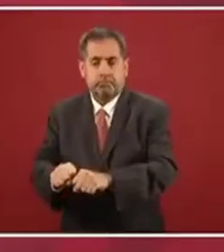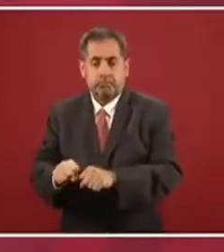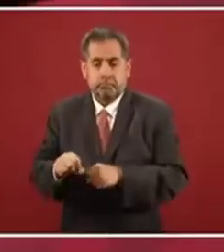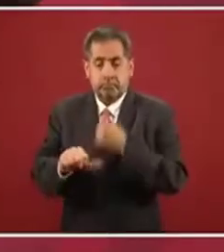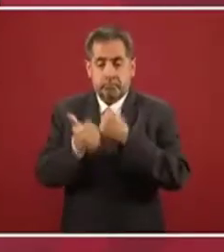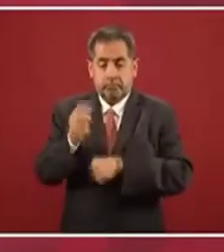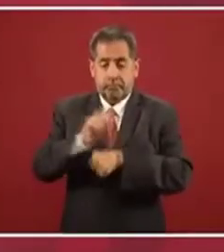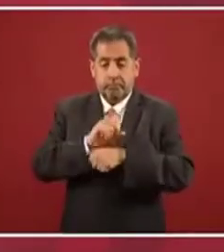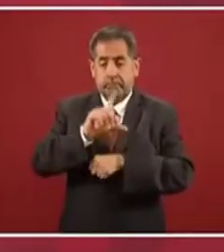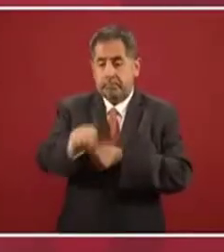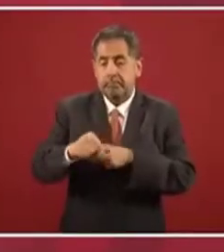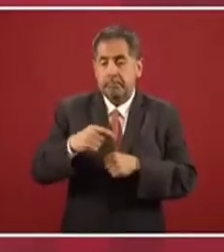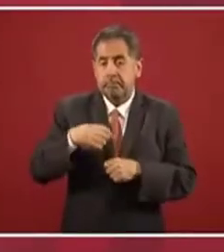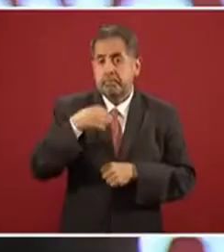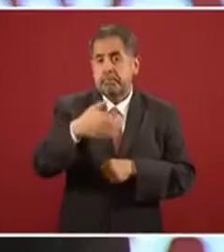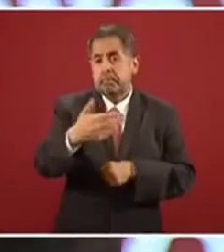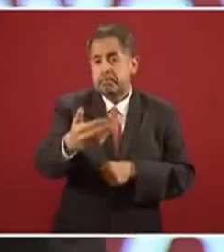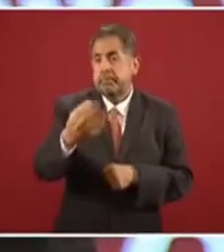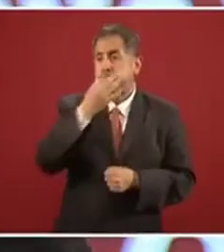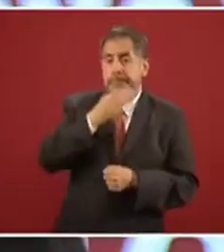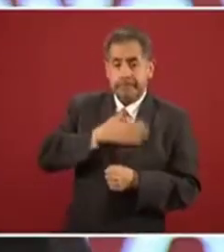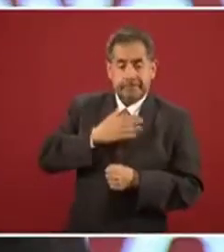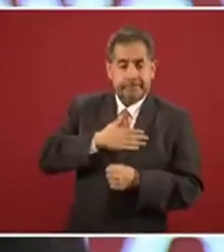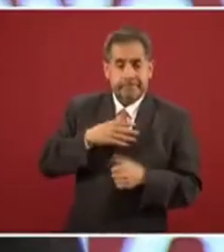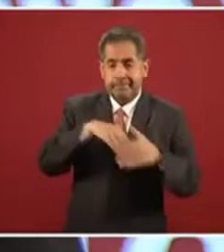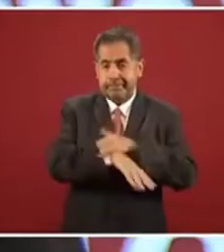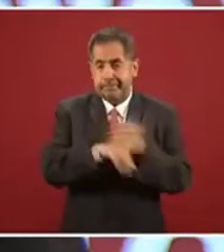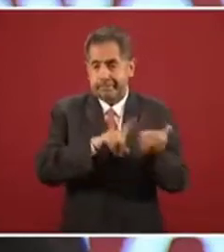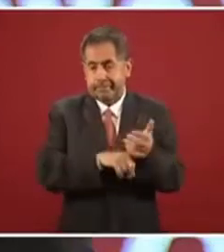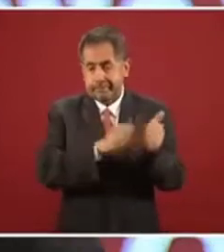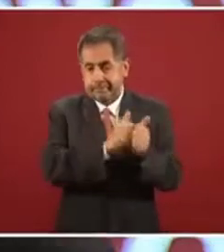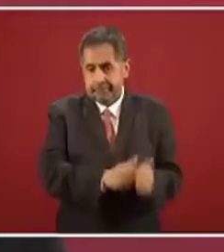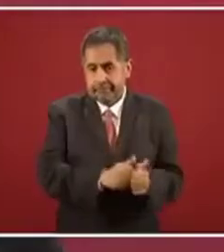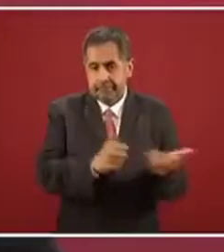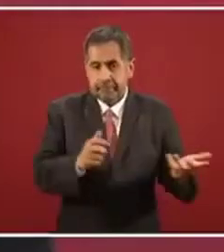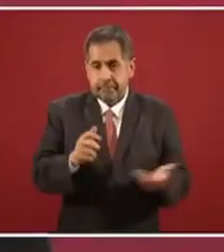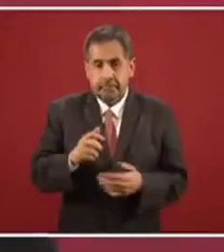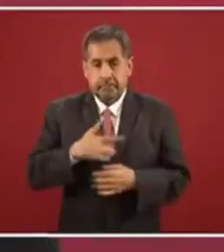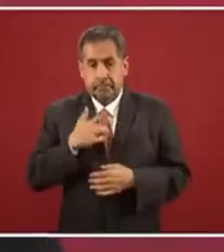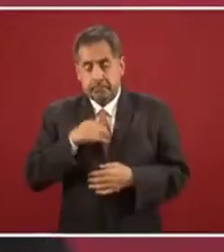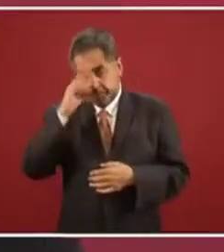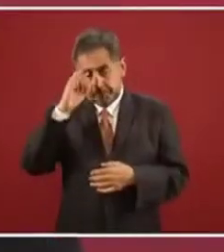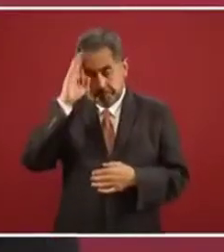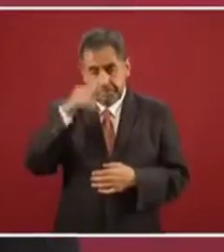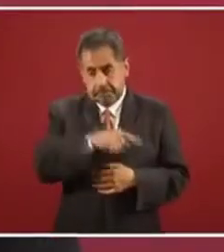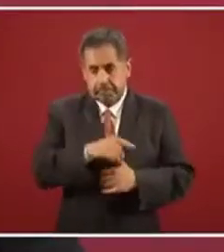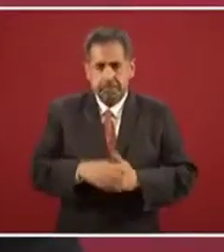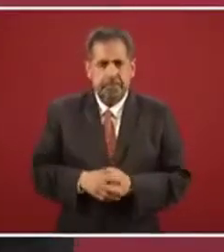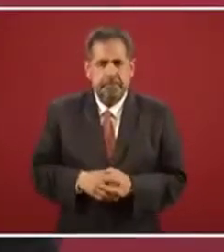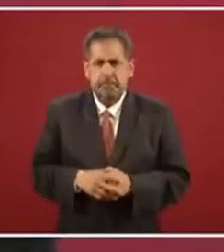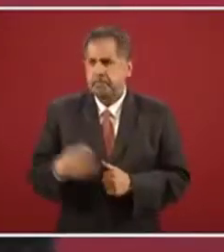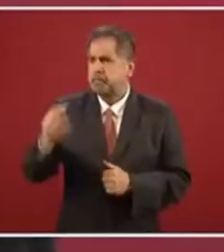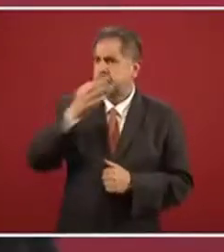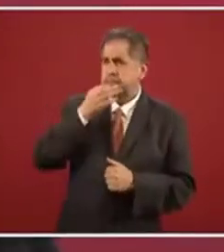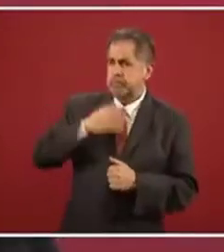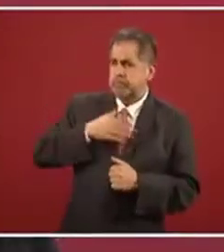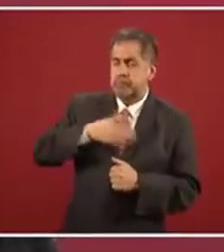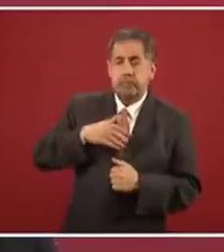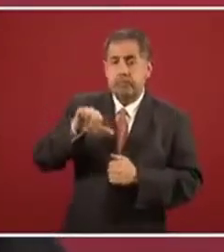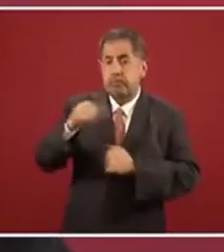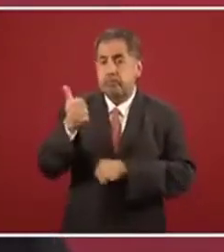ahí, entre otras razones, o es lo que presumimos. Y entonces se nos notifica 11 días